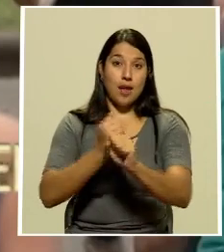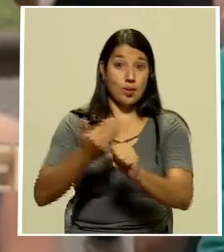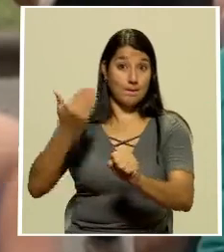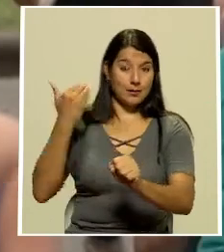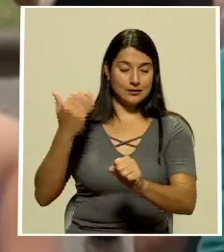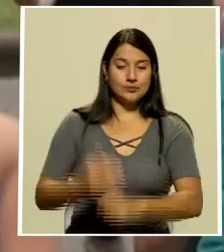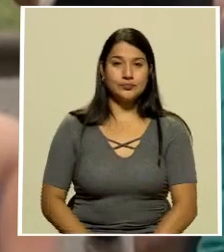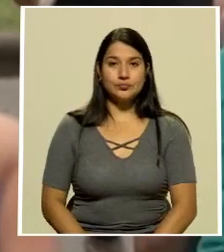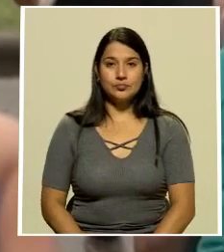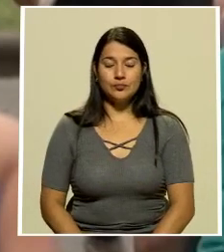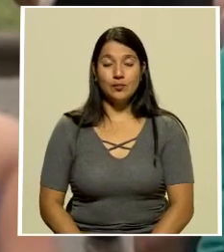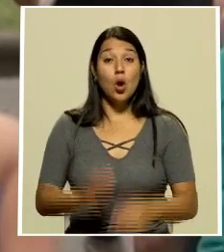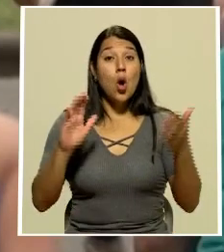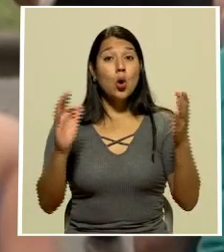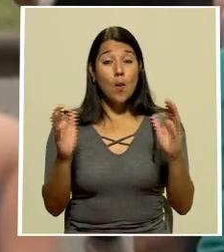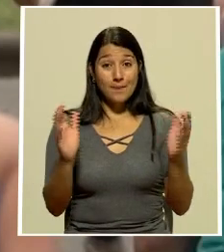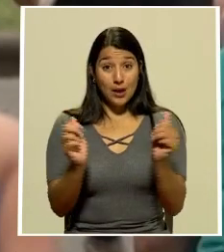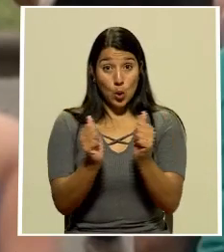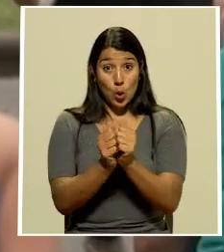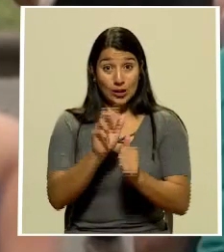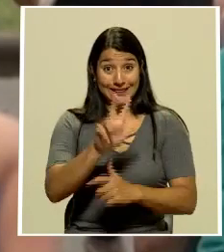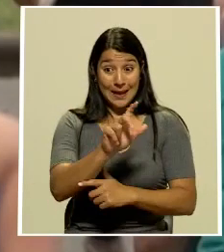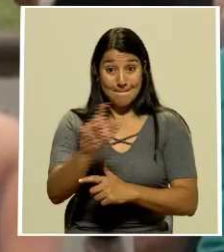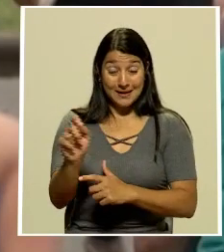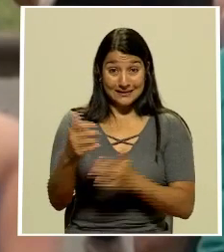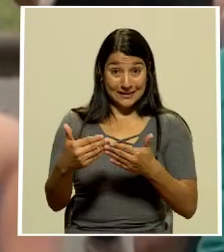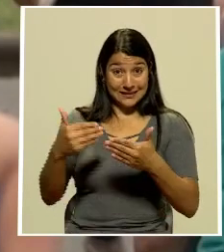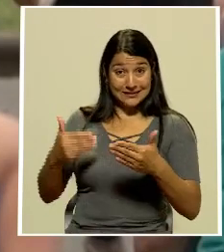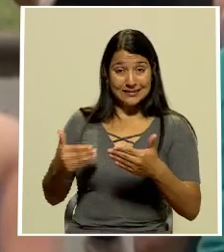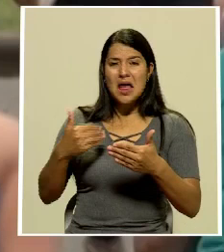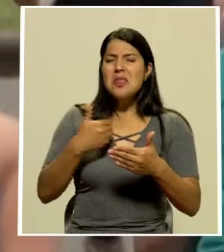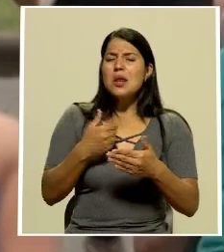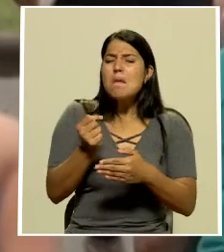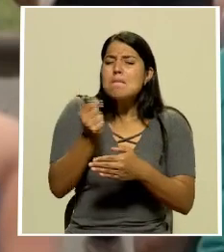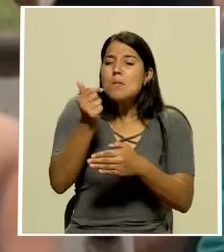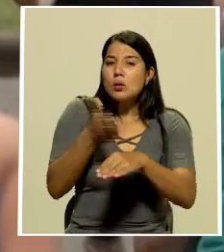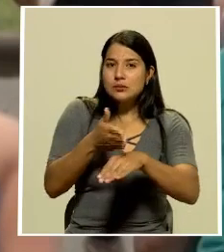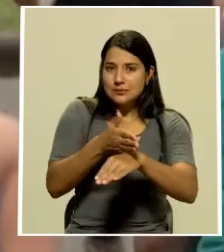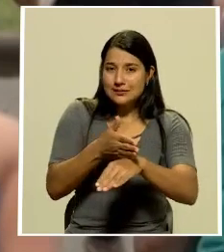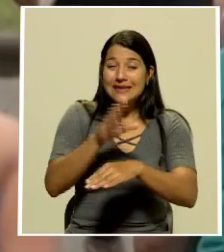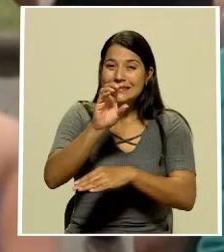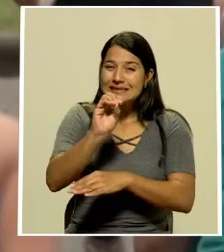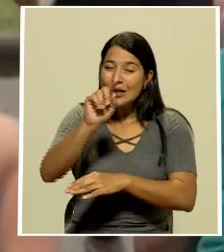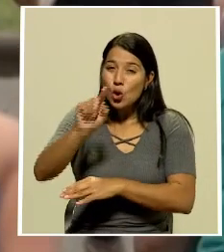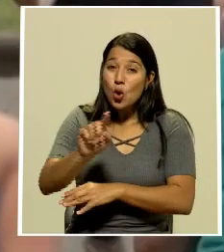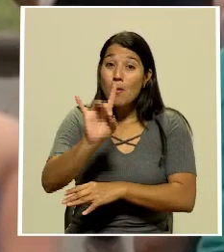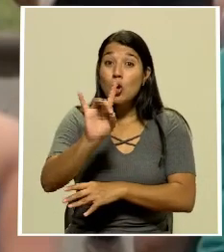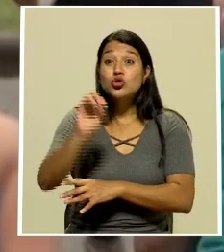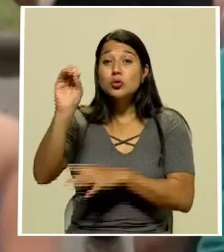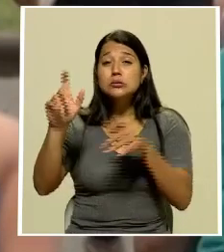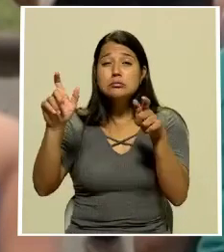anterior. En comparación al trimestre anterior se presenta una leve mejoría de 0,8% si